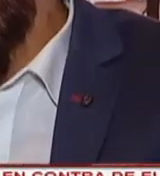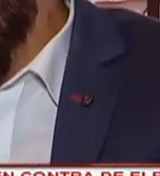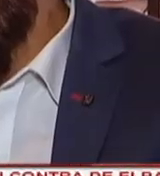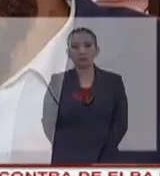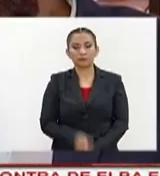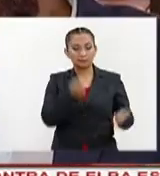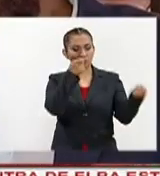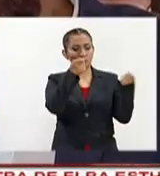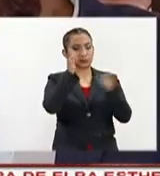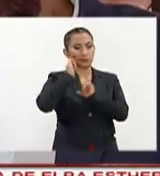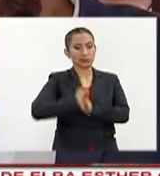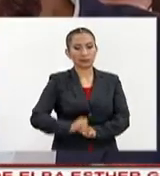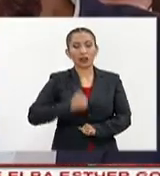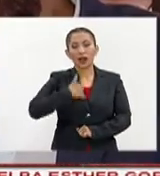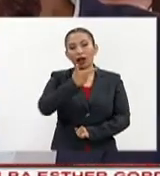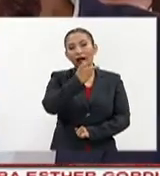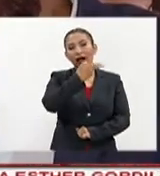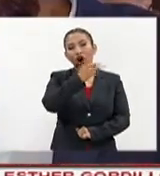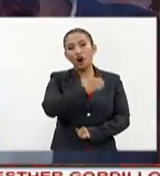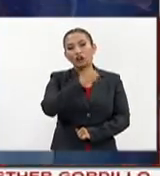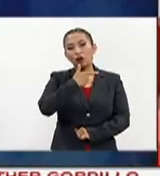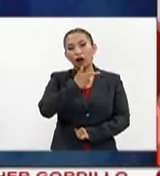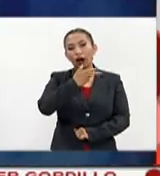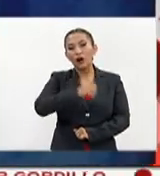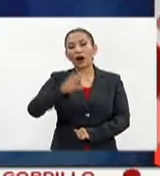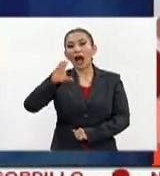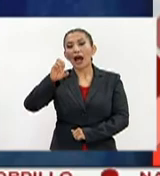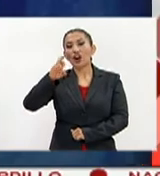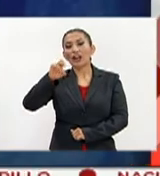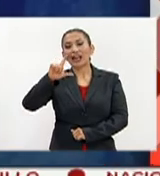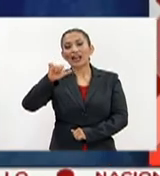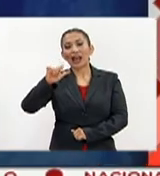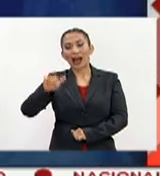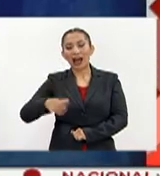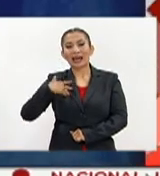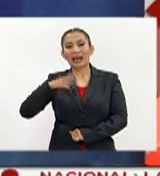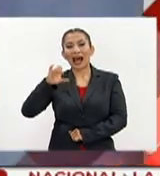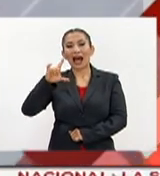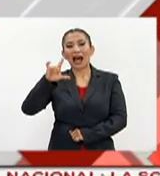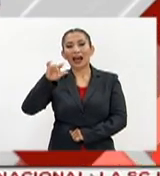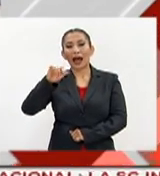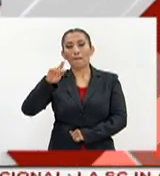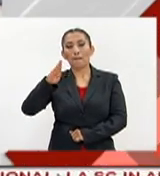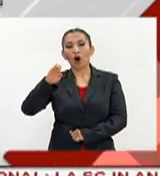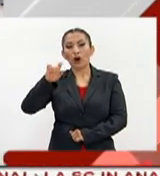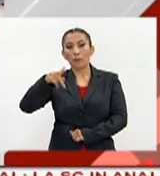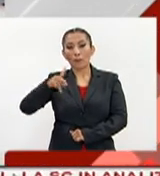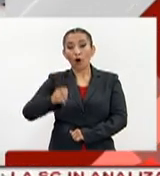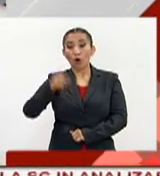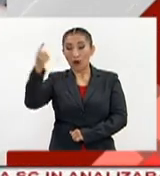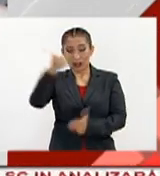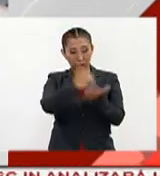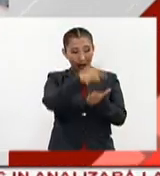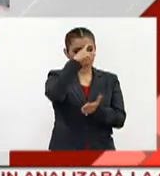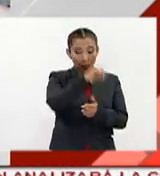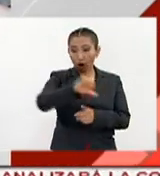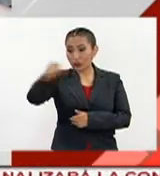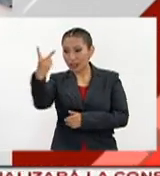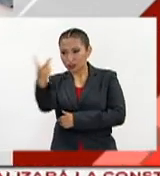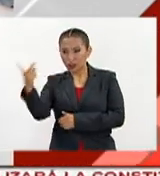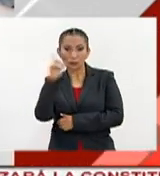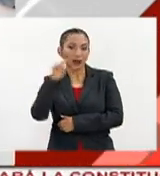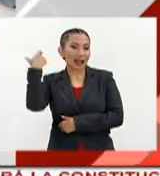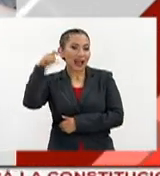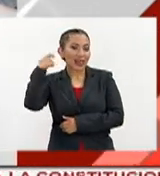Los coordinadores son Gregorio Vargas Greco, Carolina Monsiváis y Carla Herrera Boipo, uno de la Ciudad de México y las otras